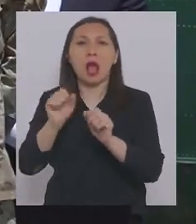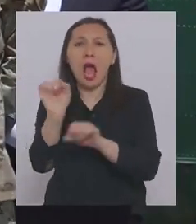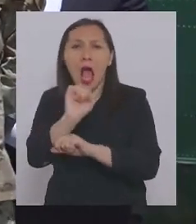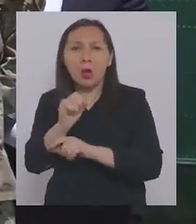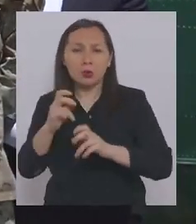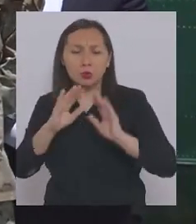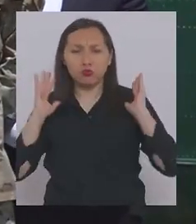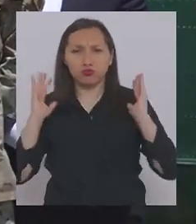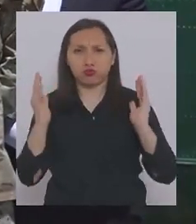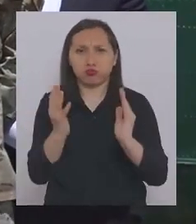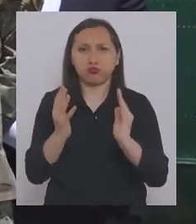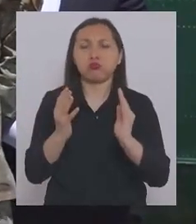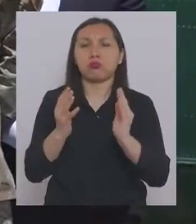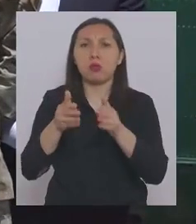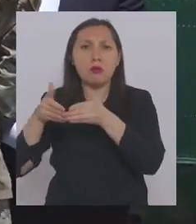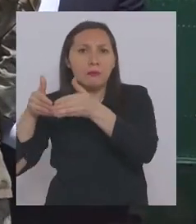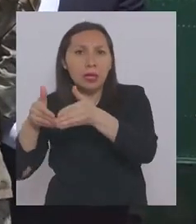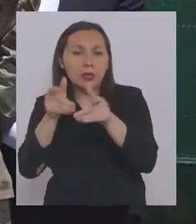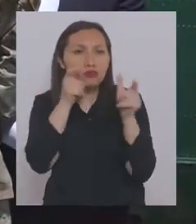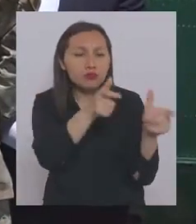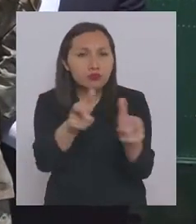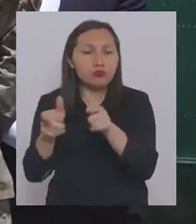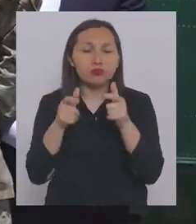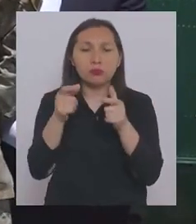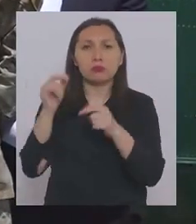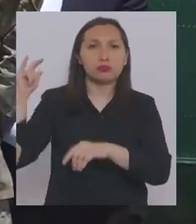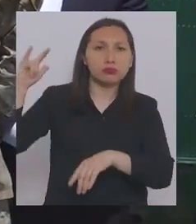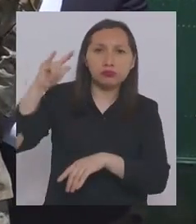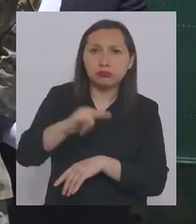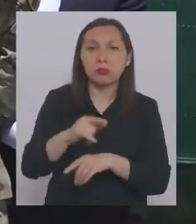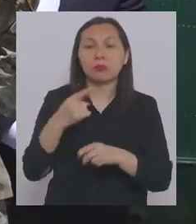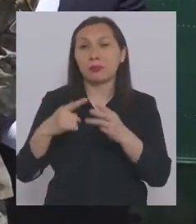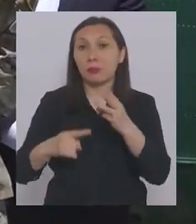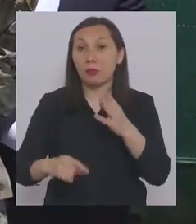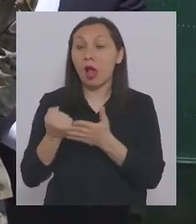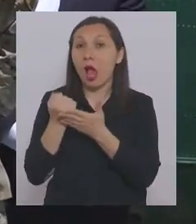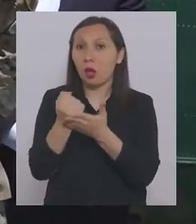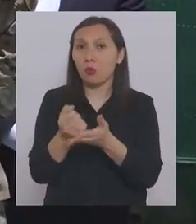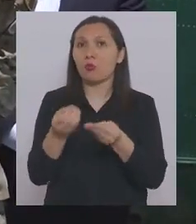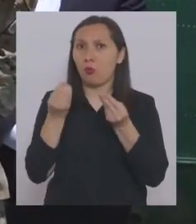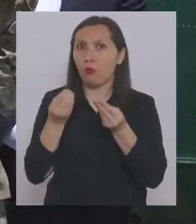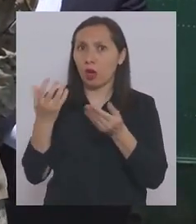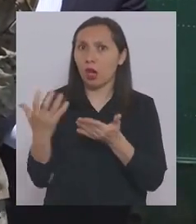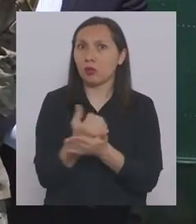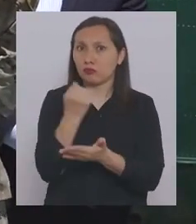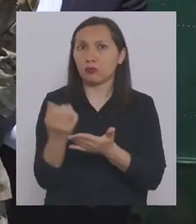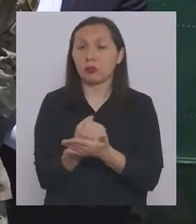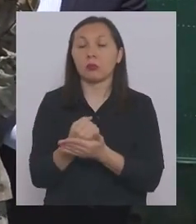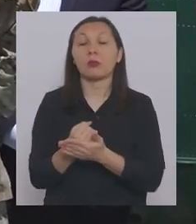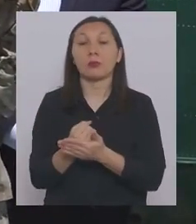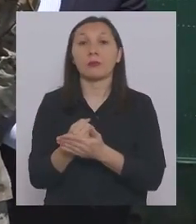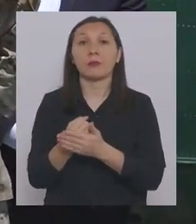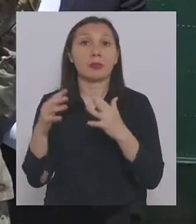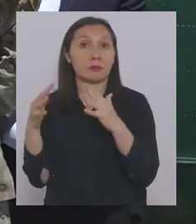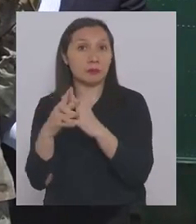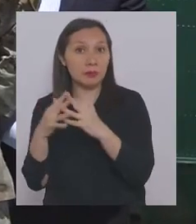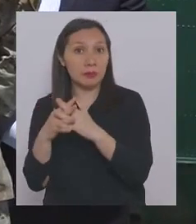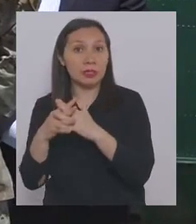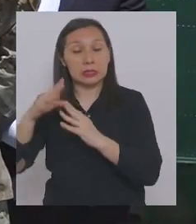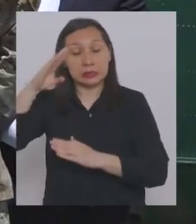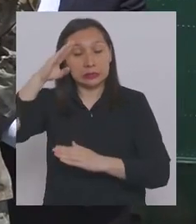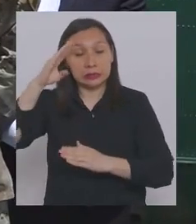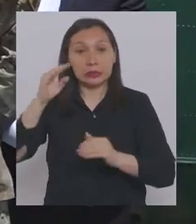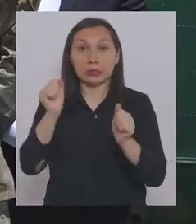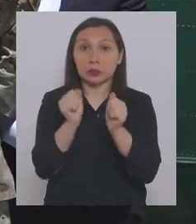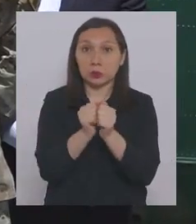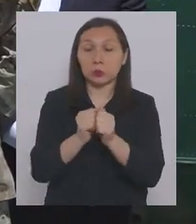con fiscalización marítima. Y esta colaboración ha rendido sus frutos. Las Fuerzas Armadas con las